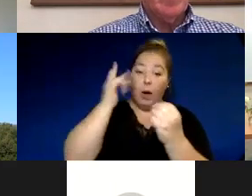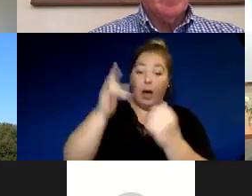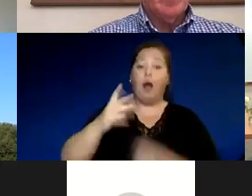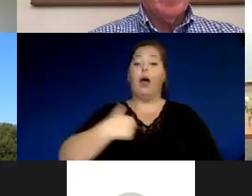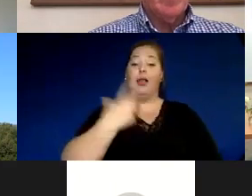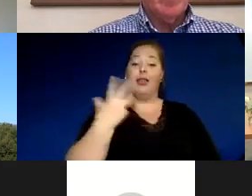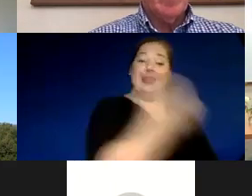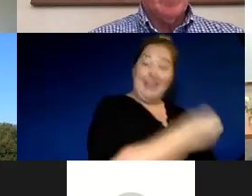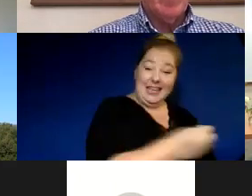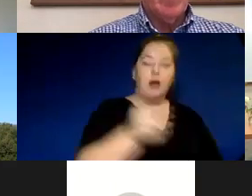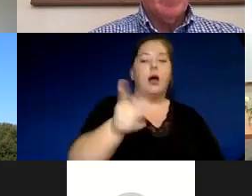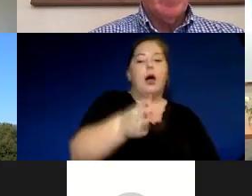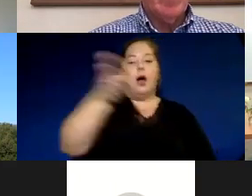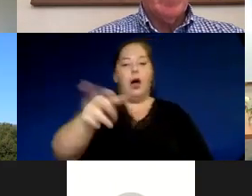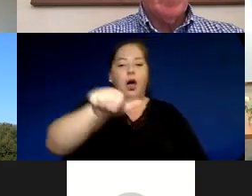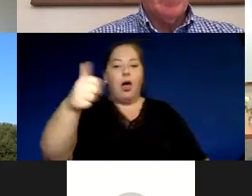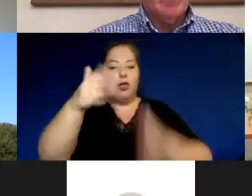al